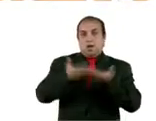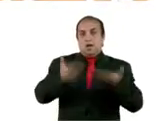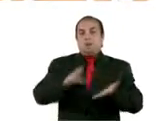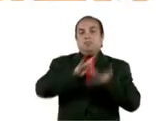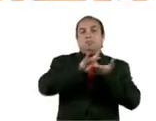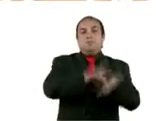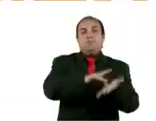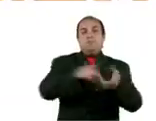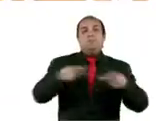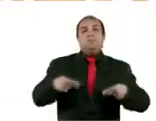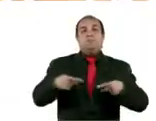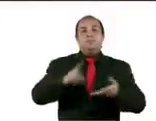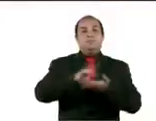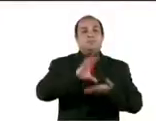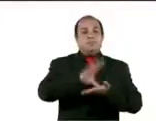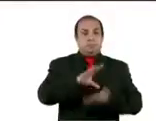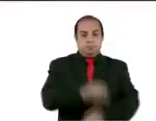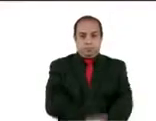con discapacidad.